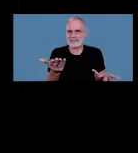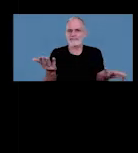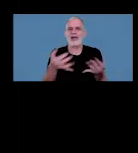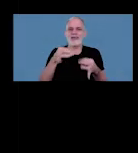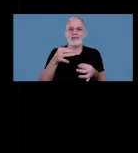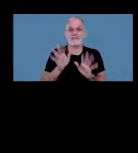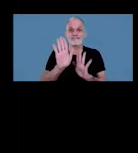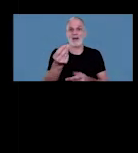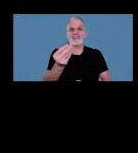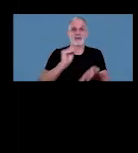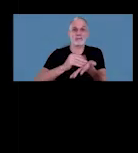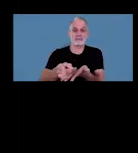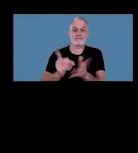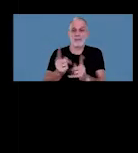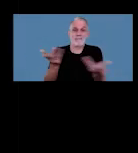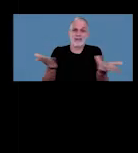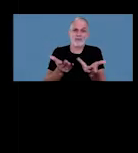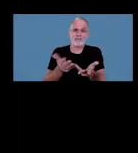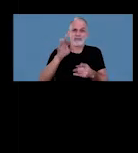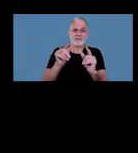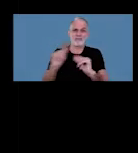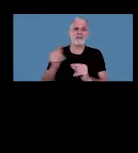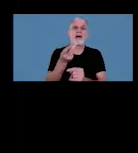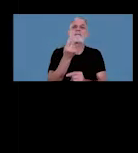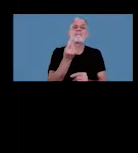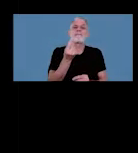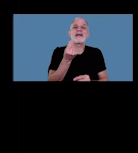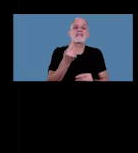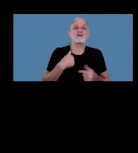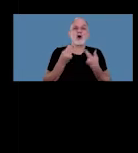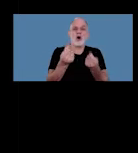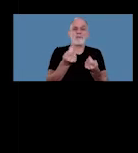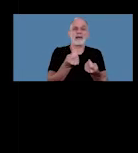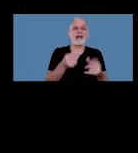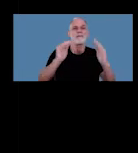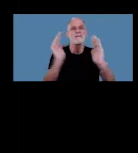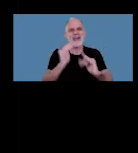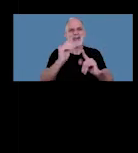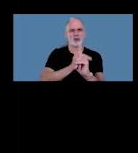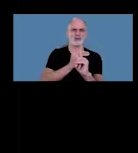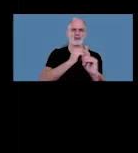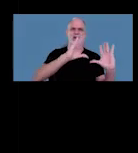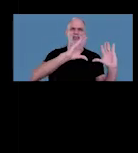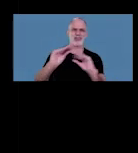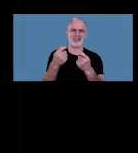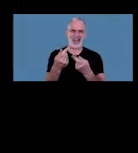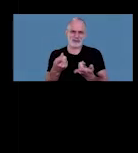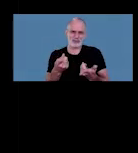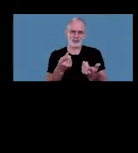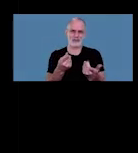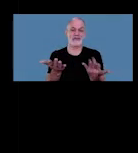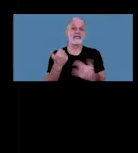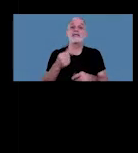quedar evaluado, como ven en la filmina, el costo de adquisición, menos amortizaciones, y también el lugar